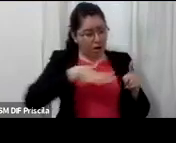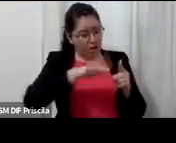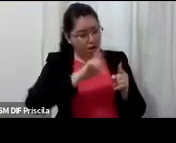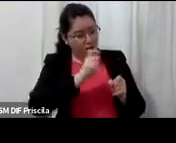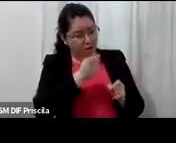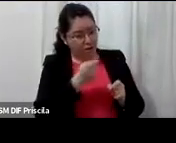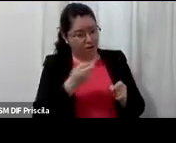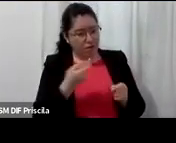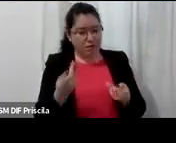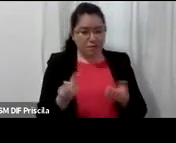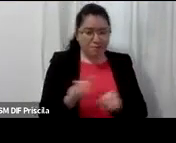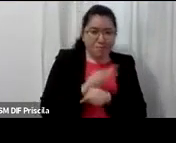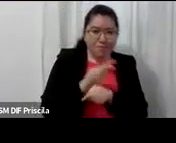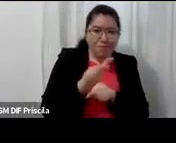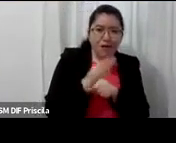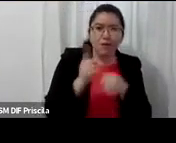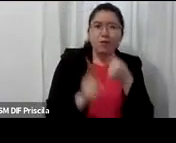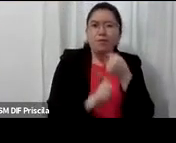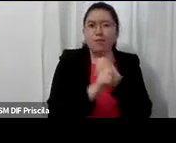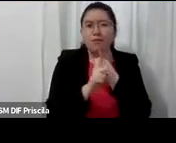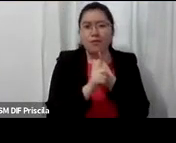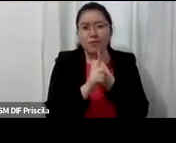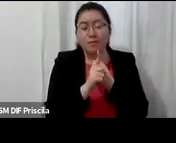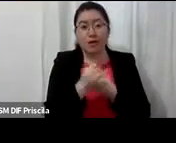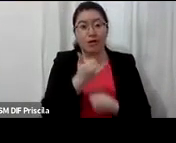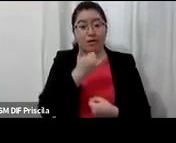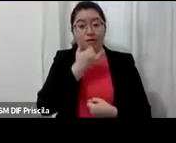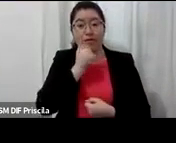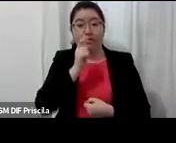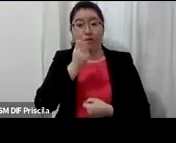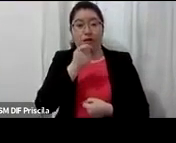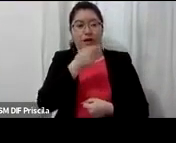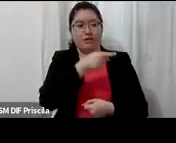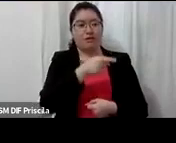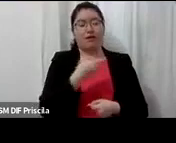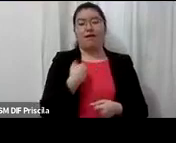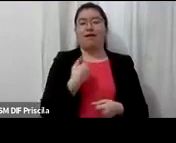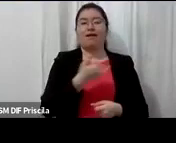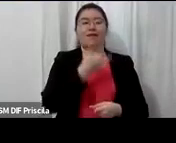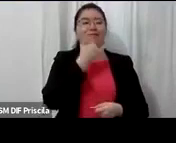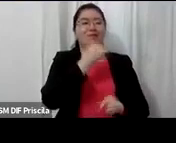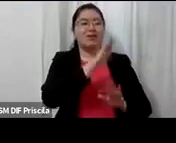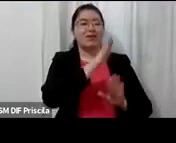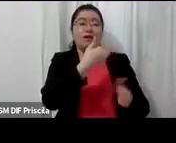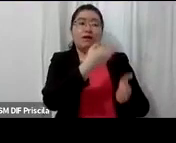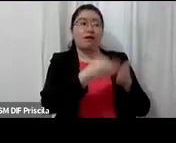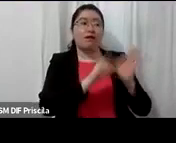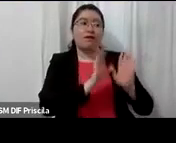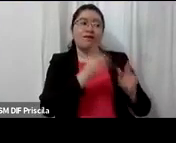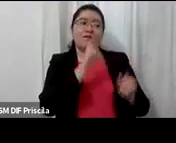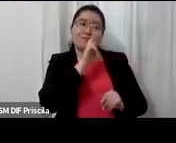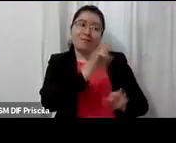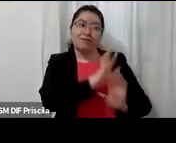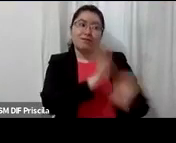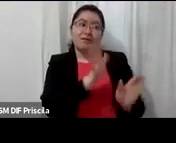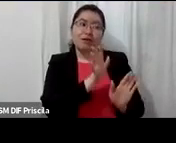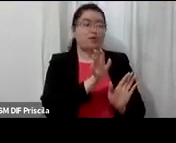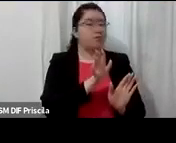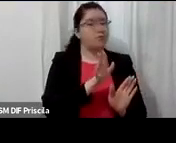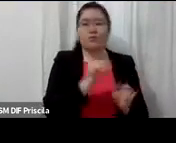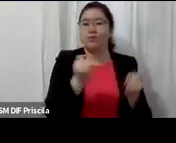del suceso. El perdón no implica que el victimario resulte disculpado de su falta, sino al contrario, asumir